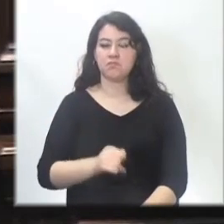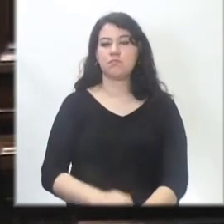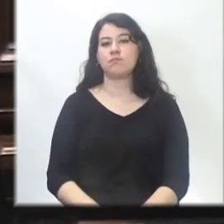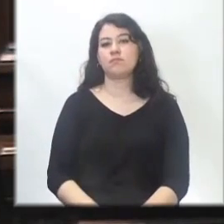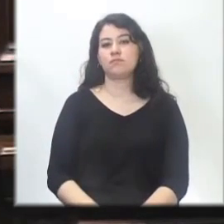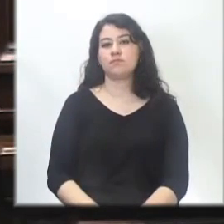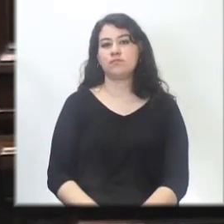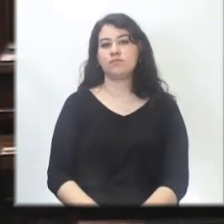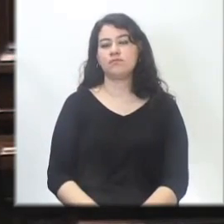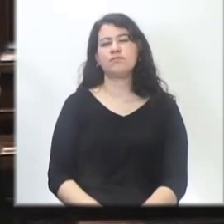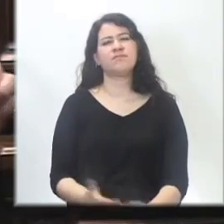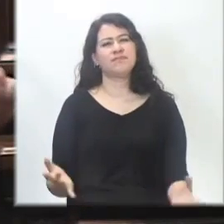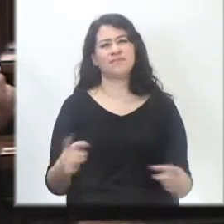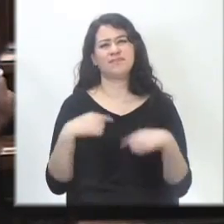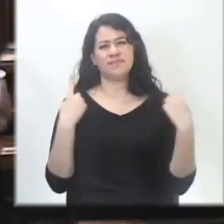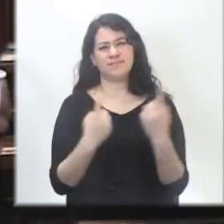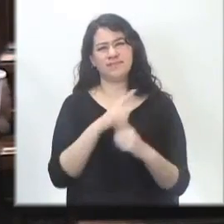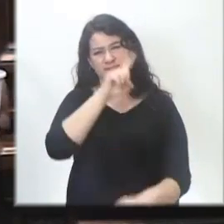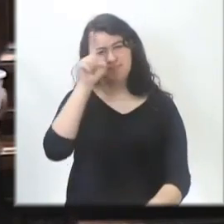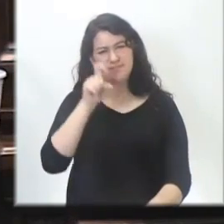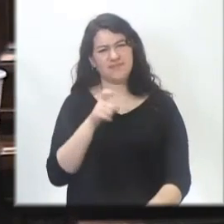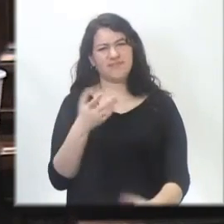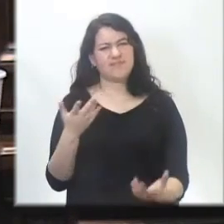Entonces nosotros nos preguntamos, señor presidente,